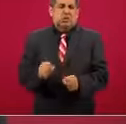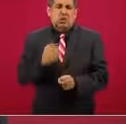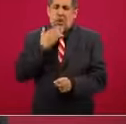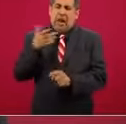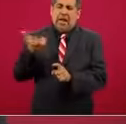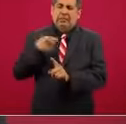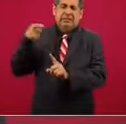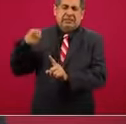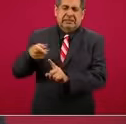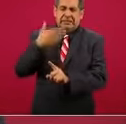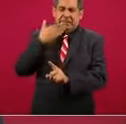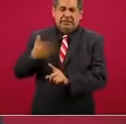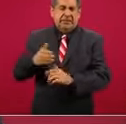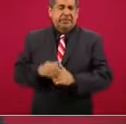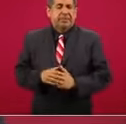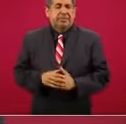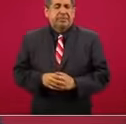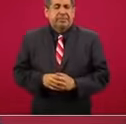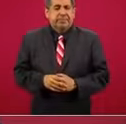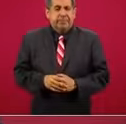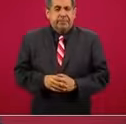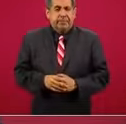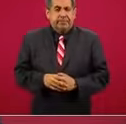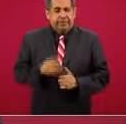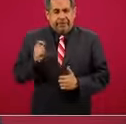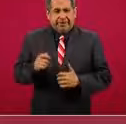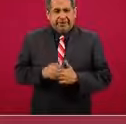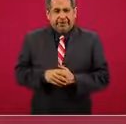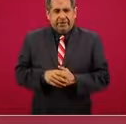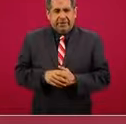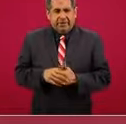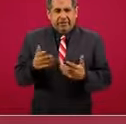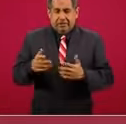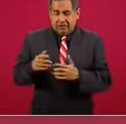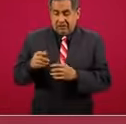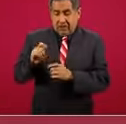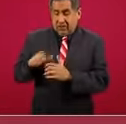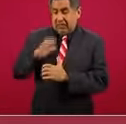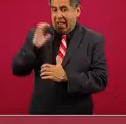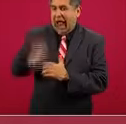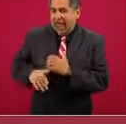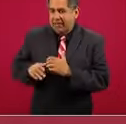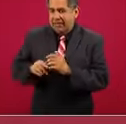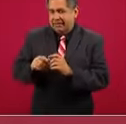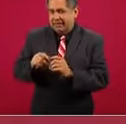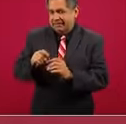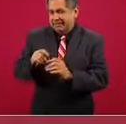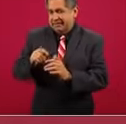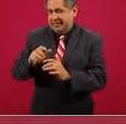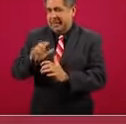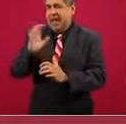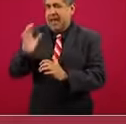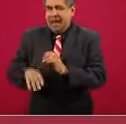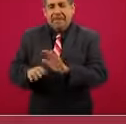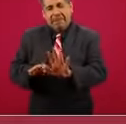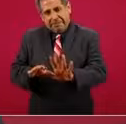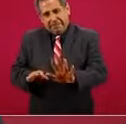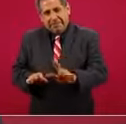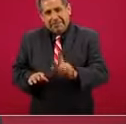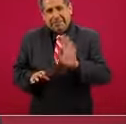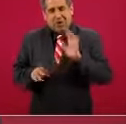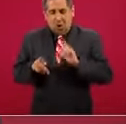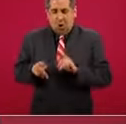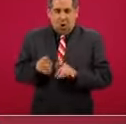la República. Esto no se acaba hasta que se acaba, pero en